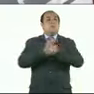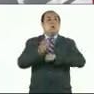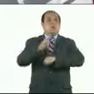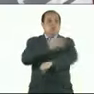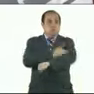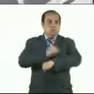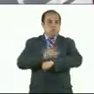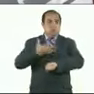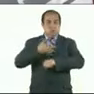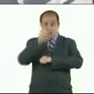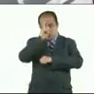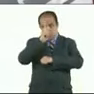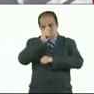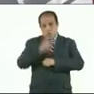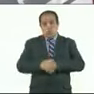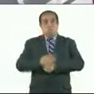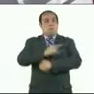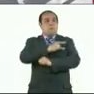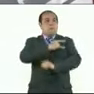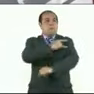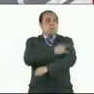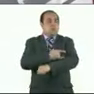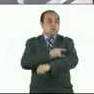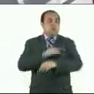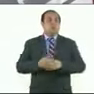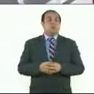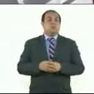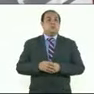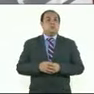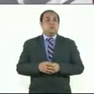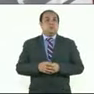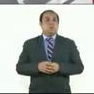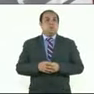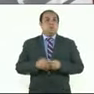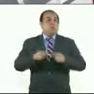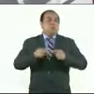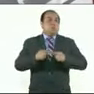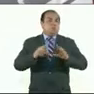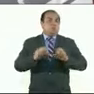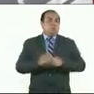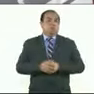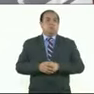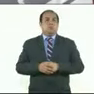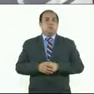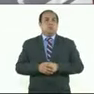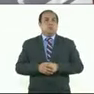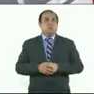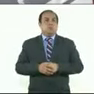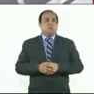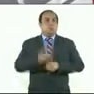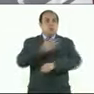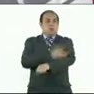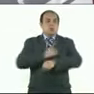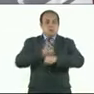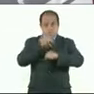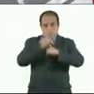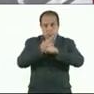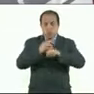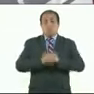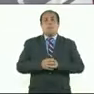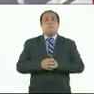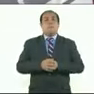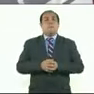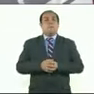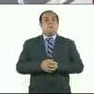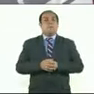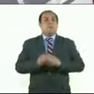está el Consejo de Protección Civil, que coordina la Secretaría de Gestión de Riesgos y Protección Civil. Y a través